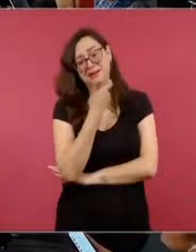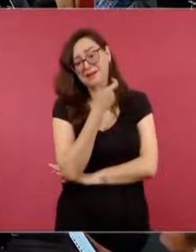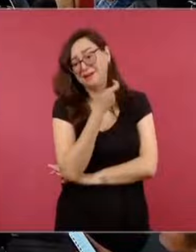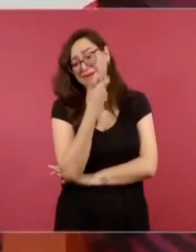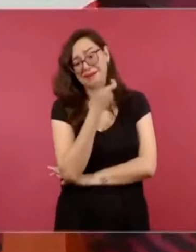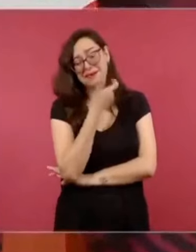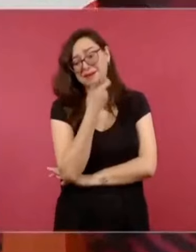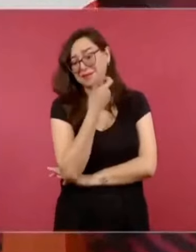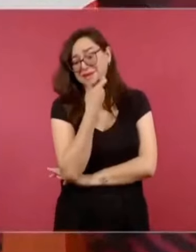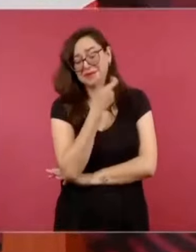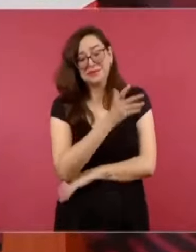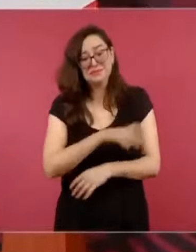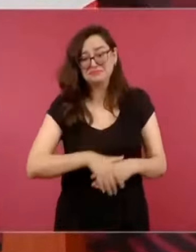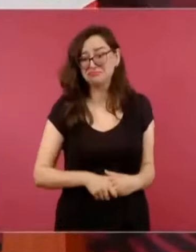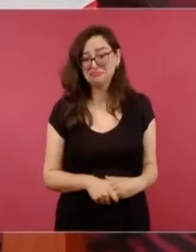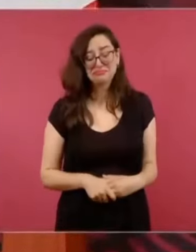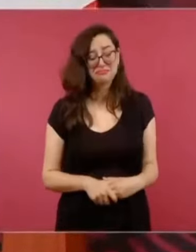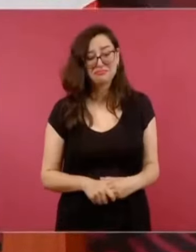Esto es